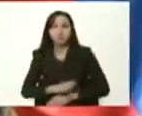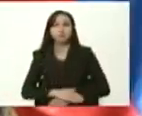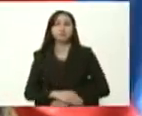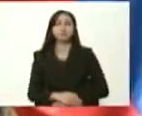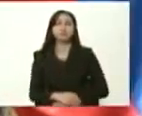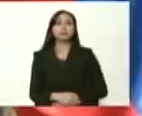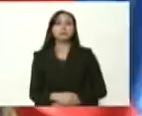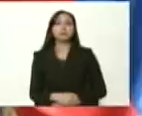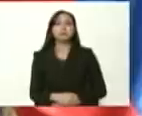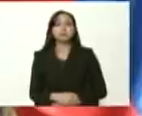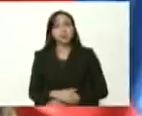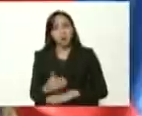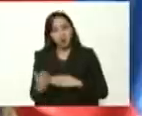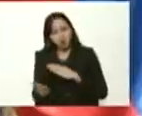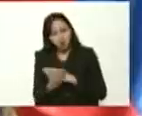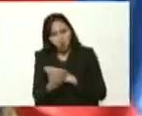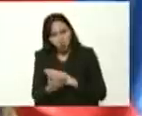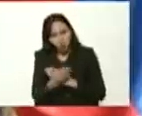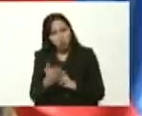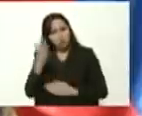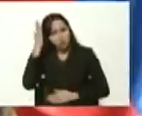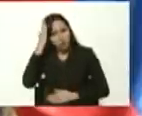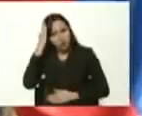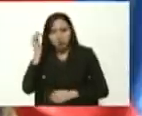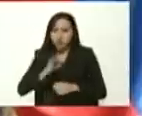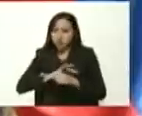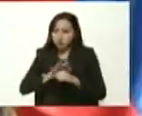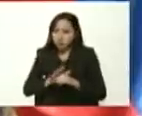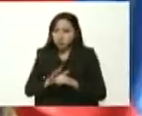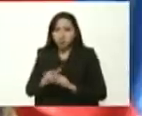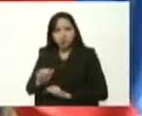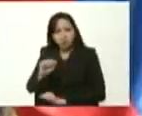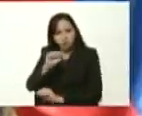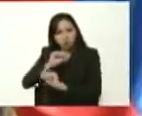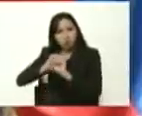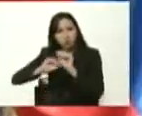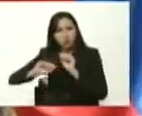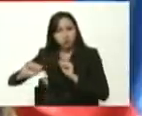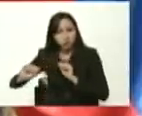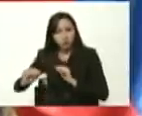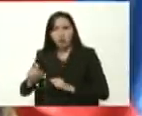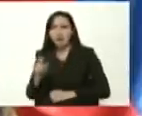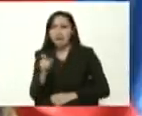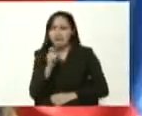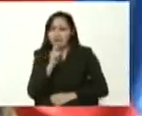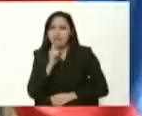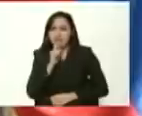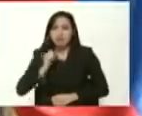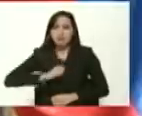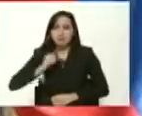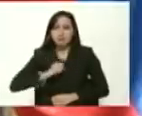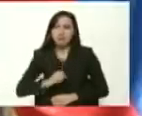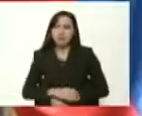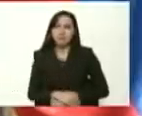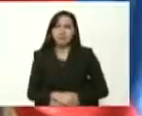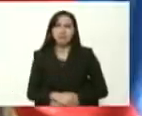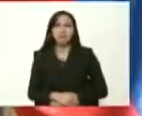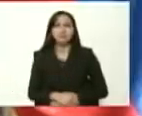instrumentos de protección ante una pandemia tan cruel como la que estamos conociendo.